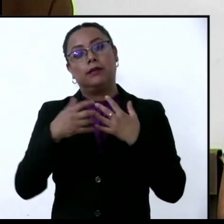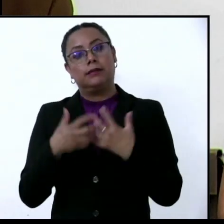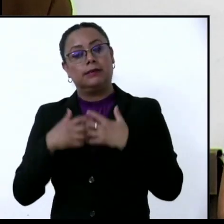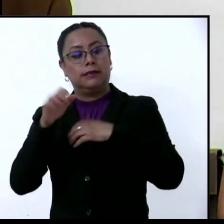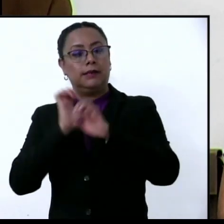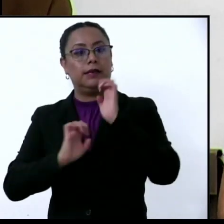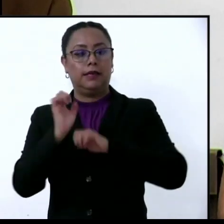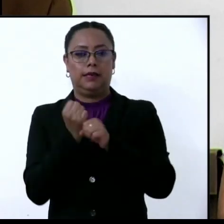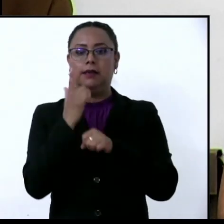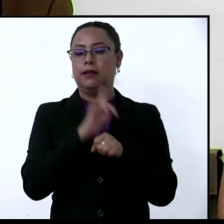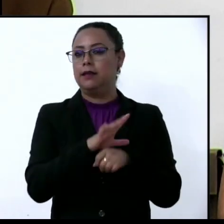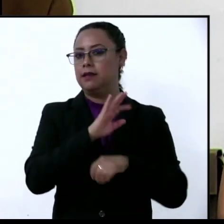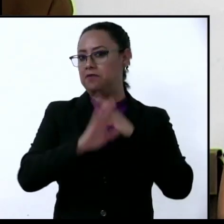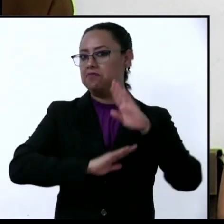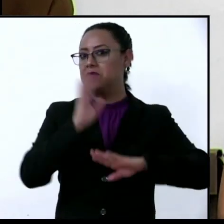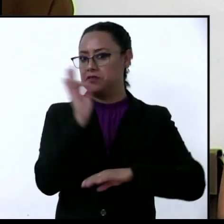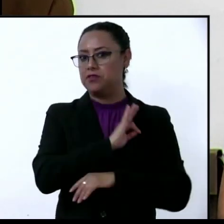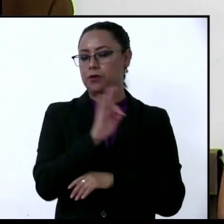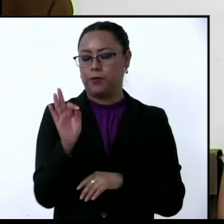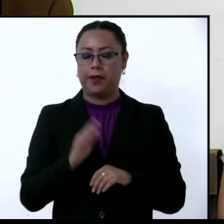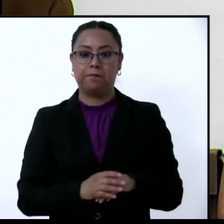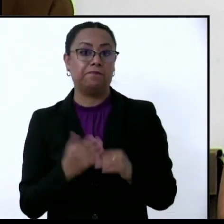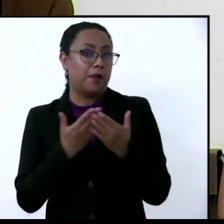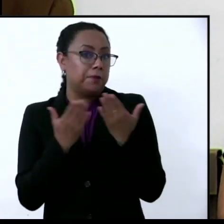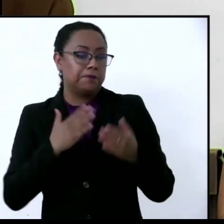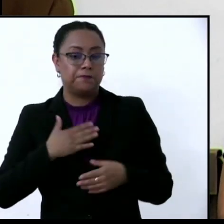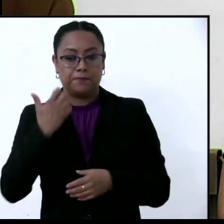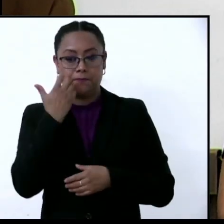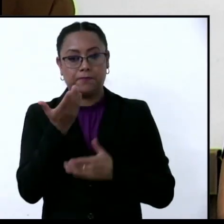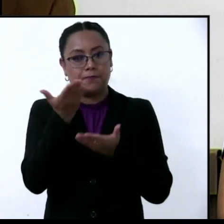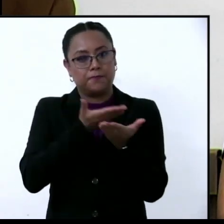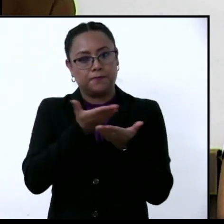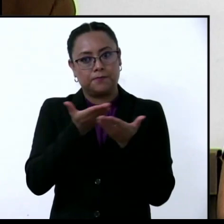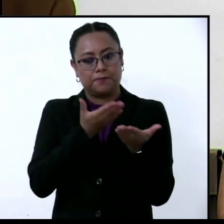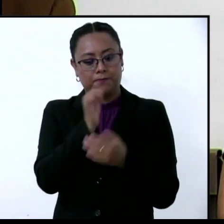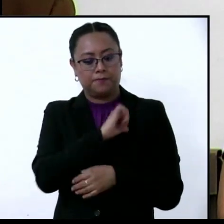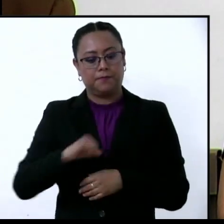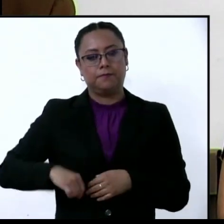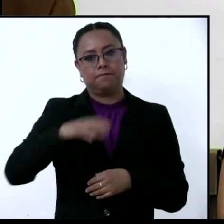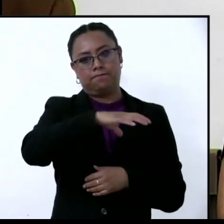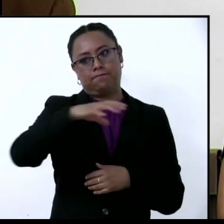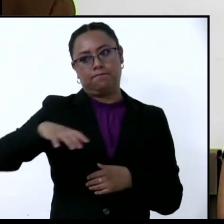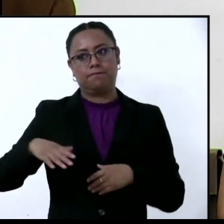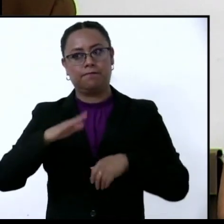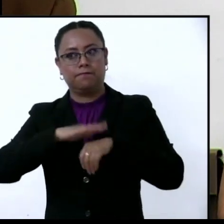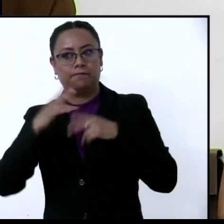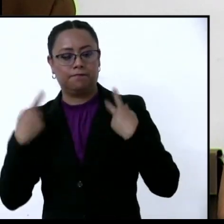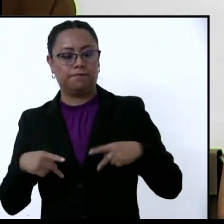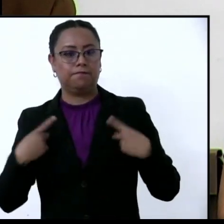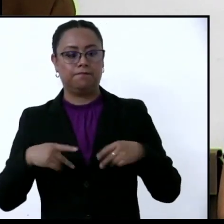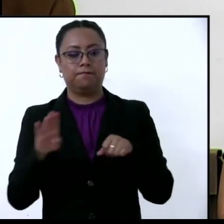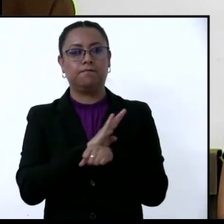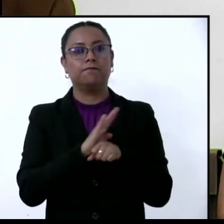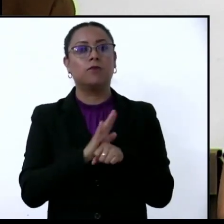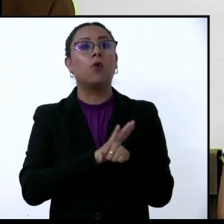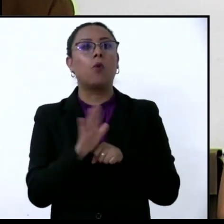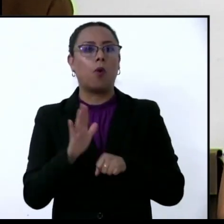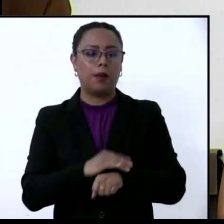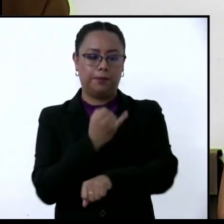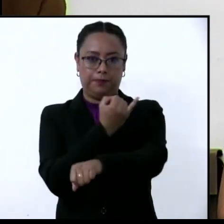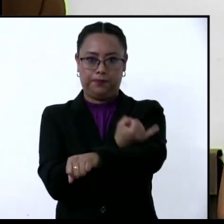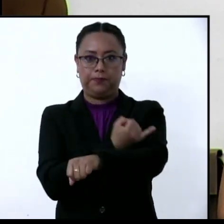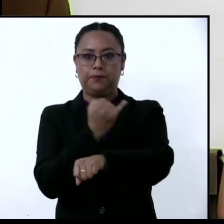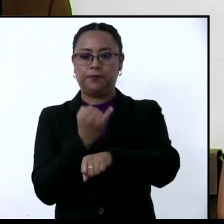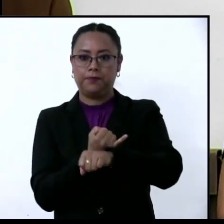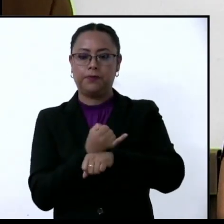sean exitosas. Quiero compartirles que también las alcaldías con el mayor número de personas beneficiarias son Iztapalapa,